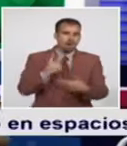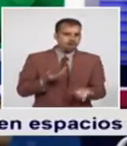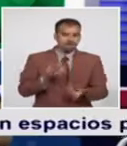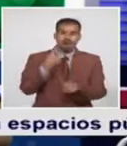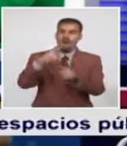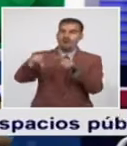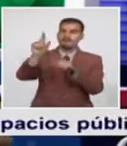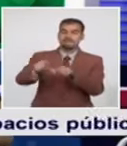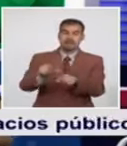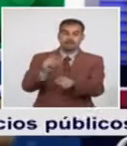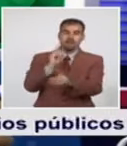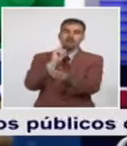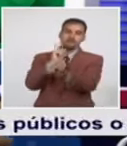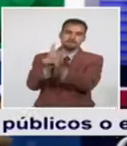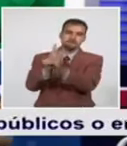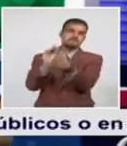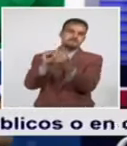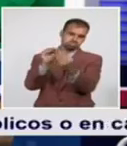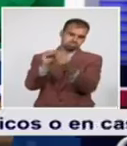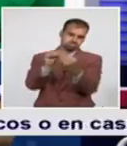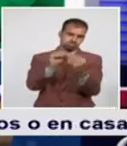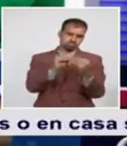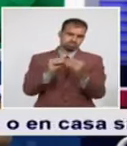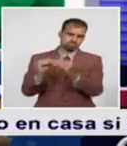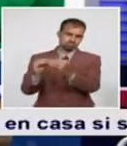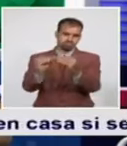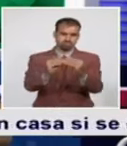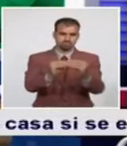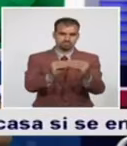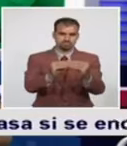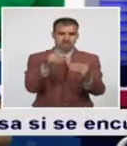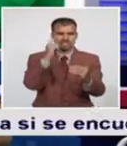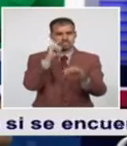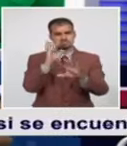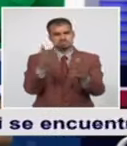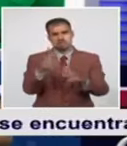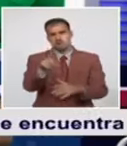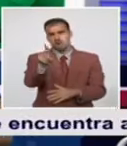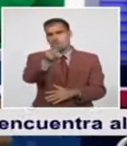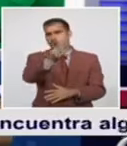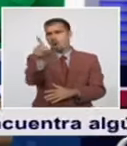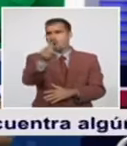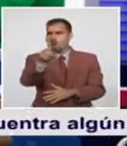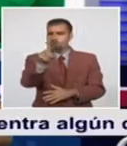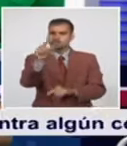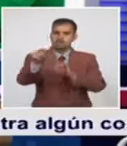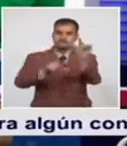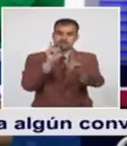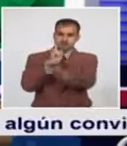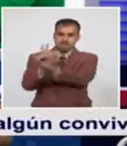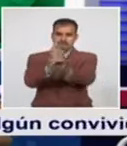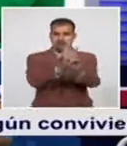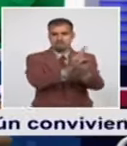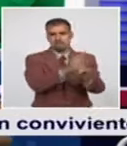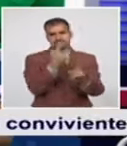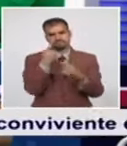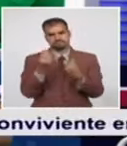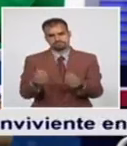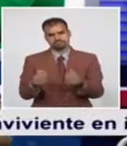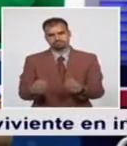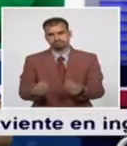contactos por cada niño joven que fue diagnosticado ayer